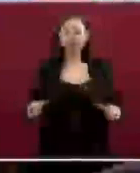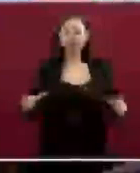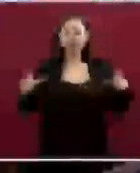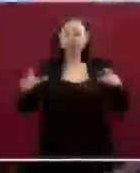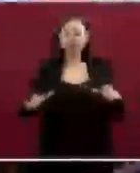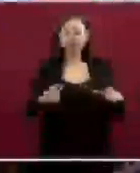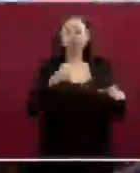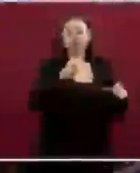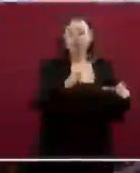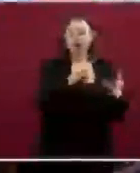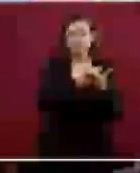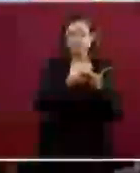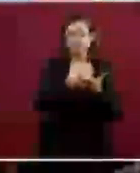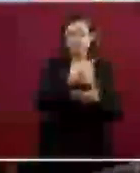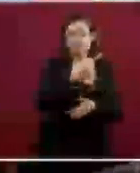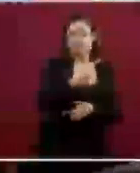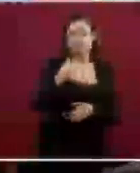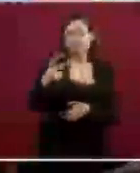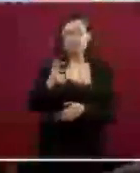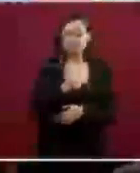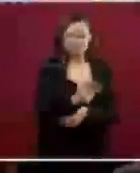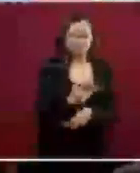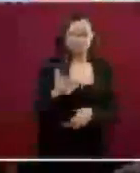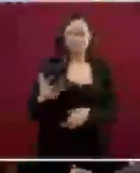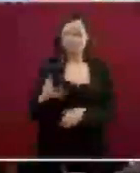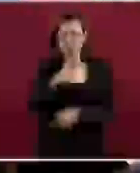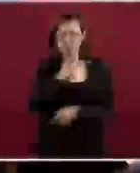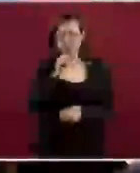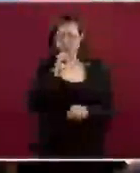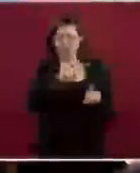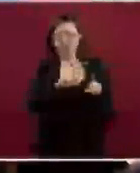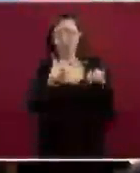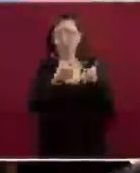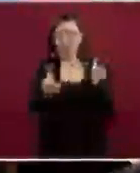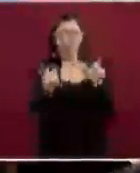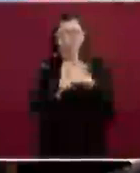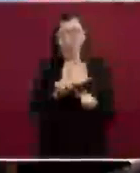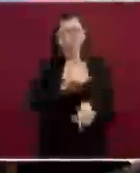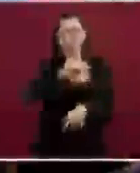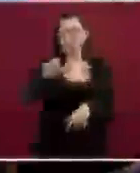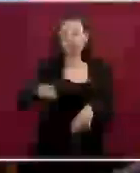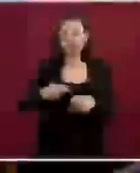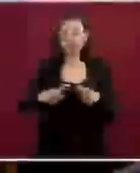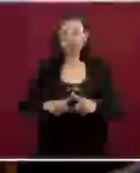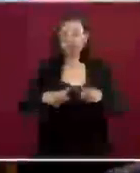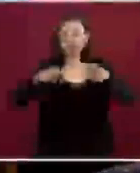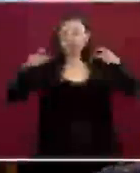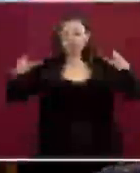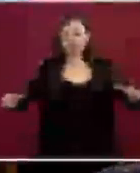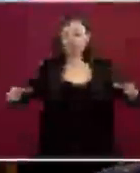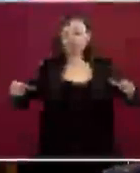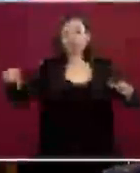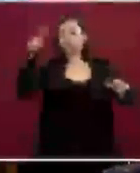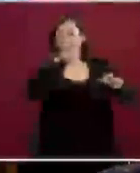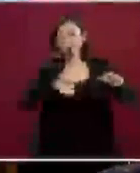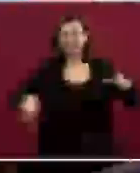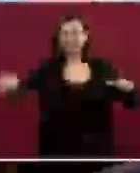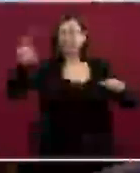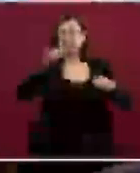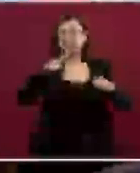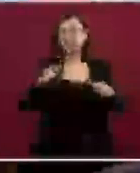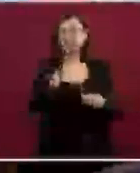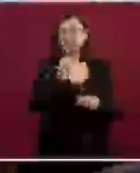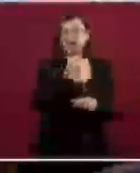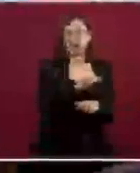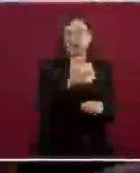del 1 al 4 ese es el personal que acabo de explicar a la de es el círculo externo de seguridad